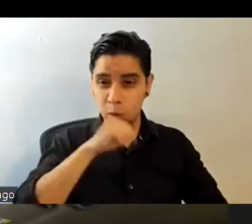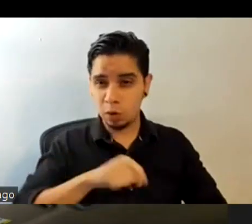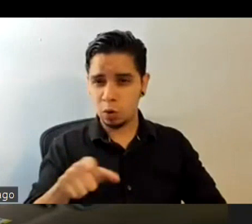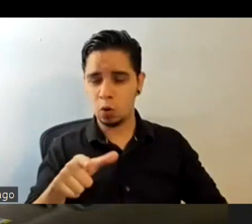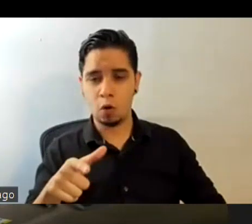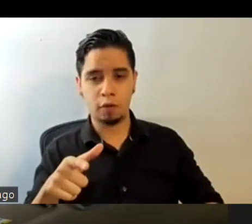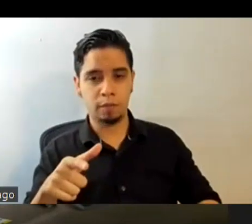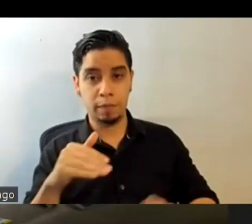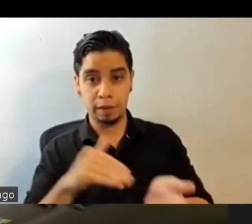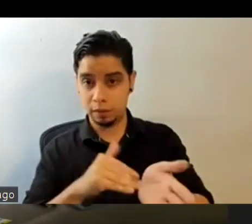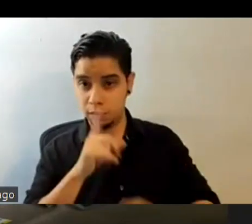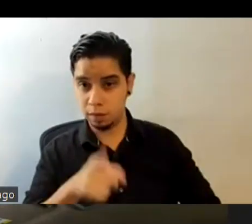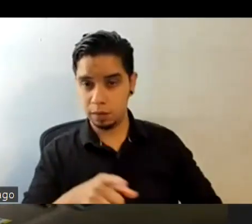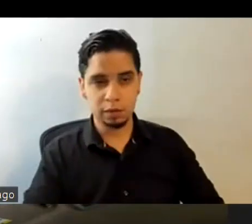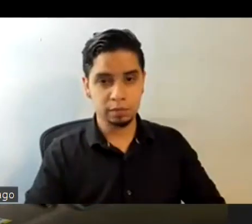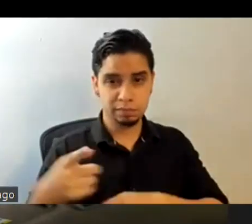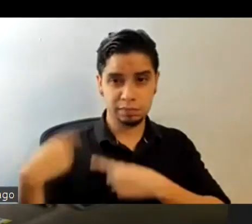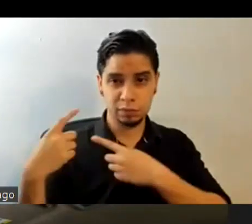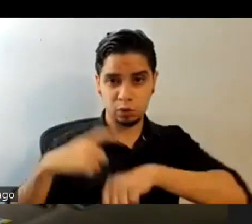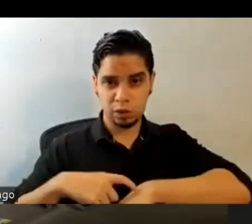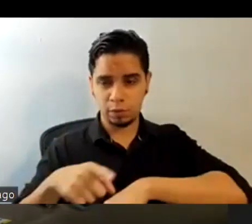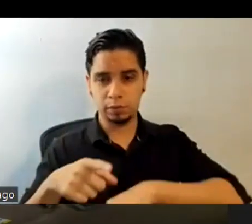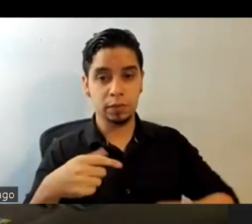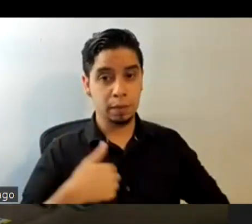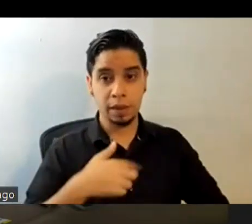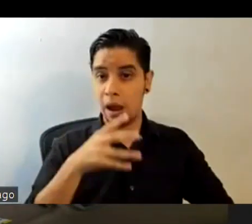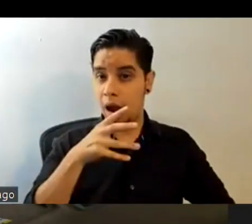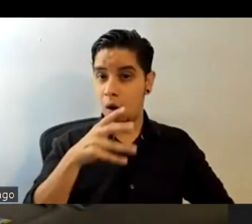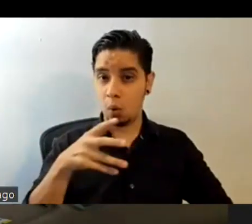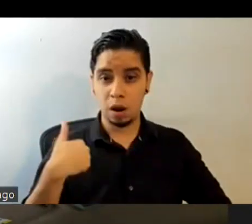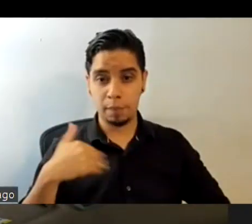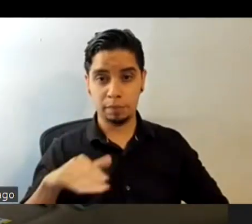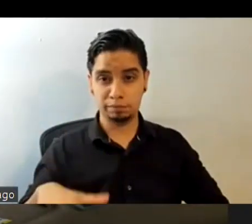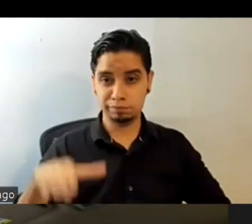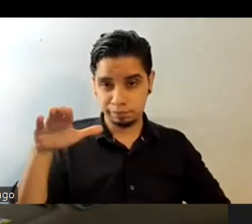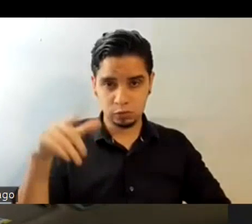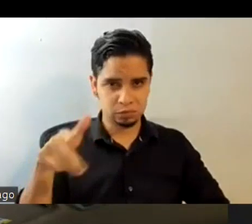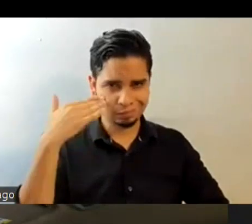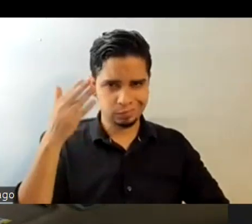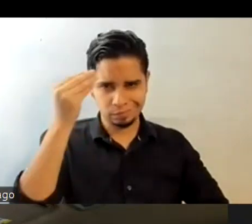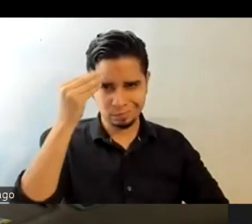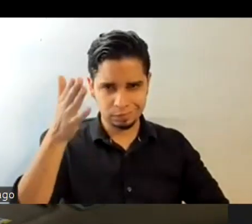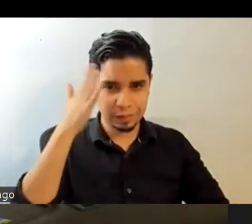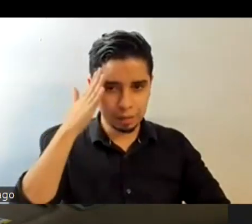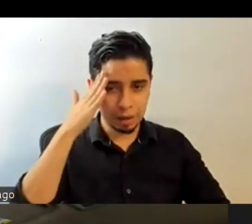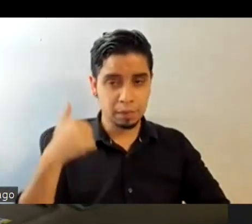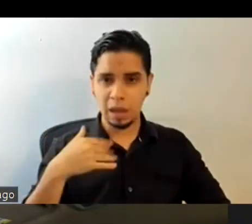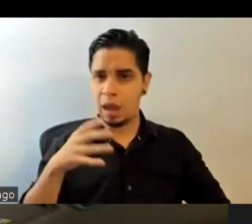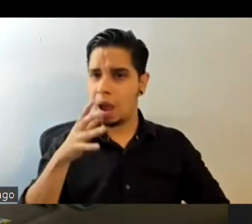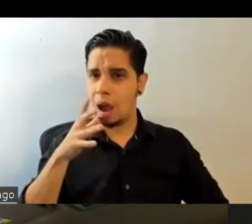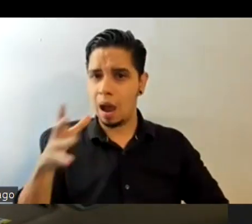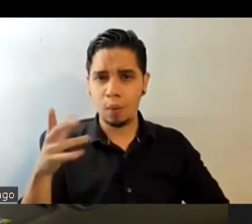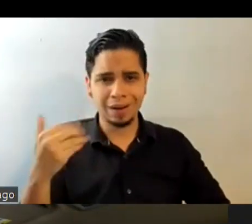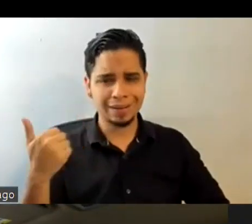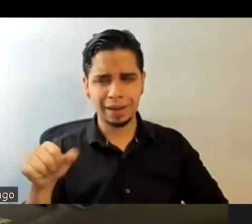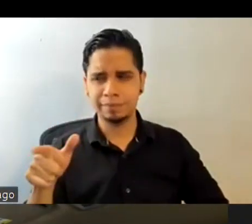gustó la medicina. ¿Desde cuándo? Porque mi abuela, a mí me crió mi abuela, no sé si tú lo sabías. No. Mi abuela era una señora pues mayor y tenía